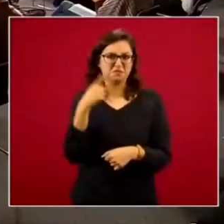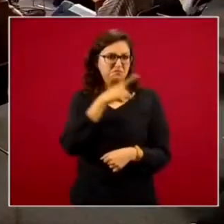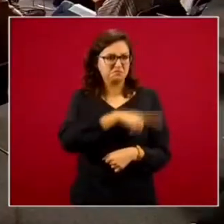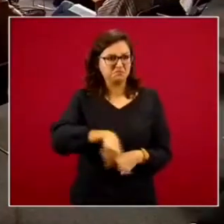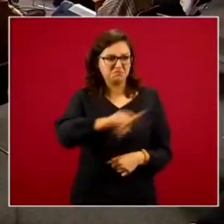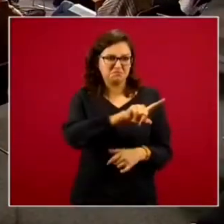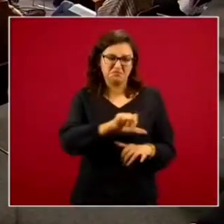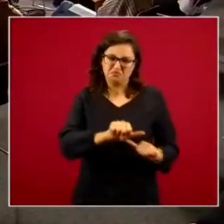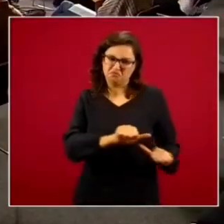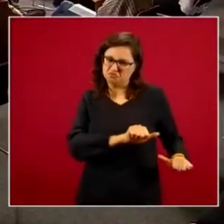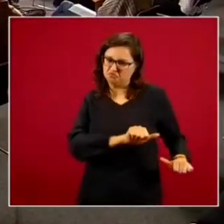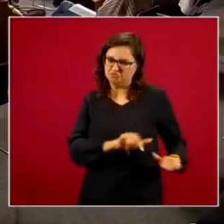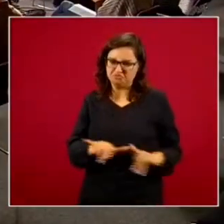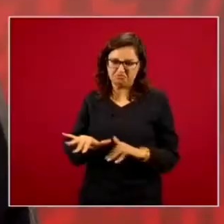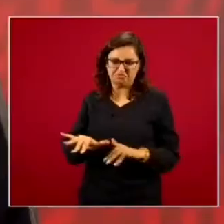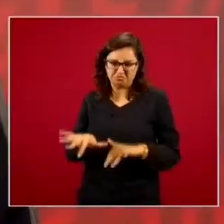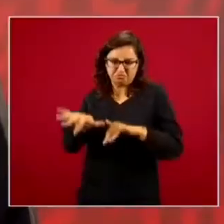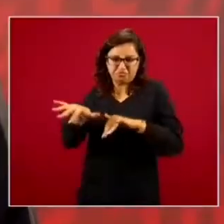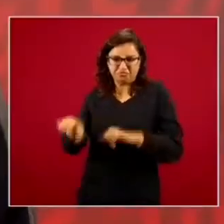la UNAM.